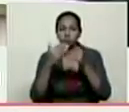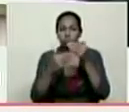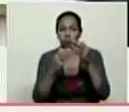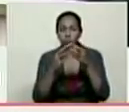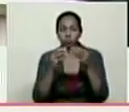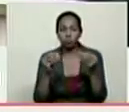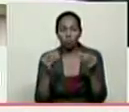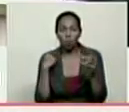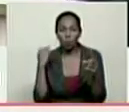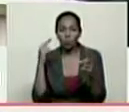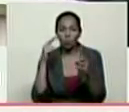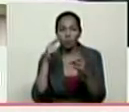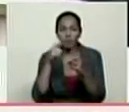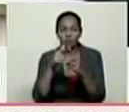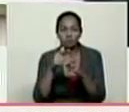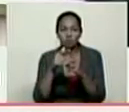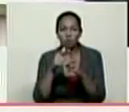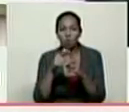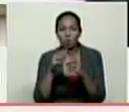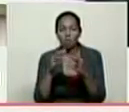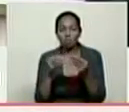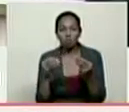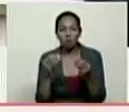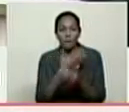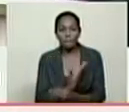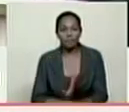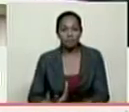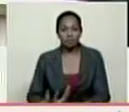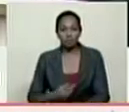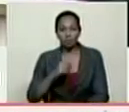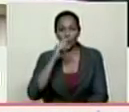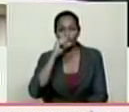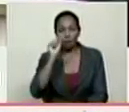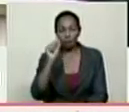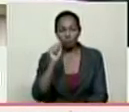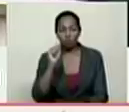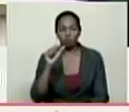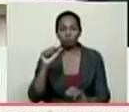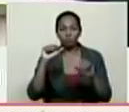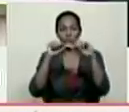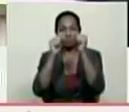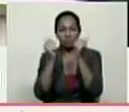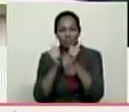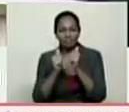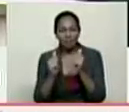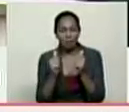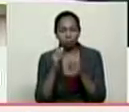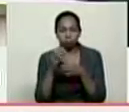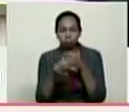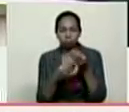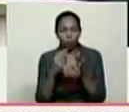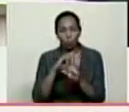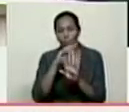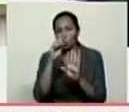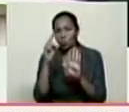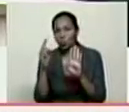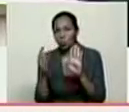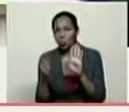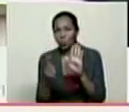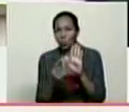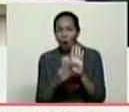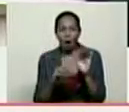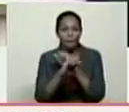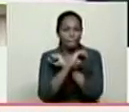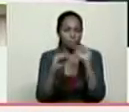con la dirección directa del presidente Nicolás Maduro un sistema que sea completamente